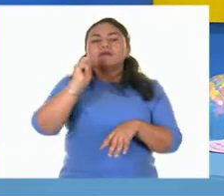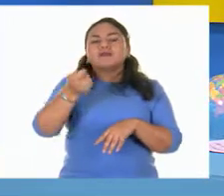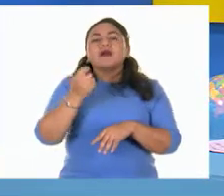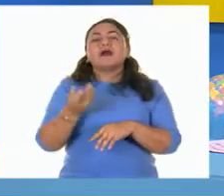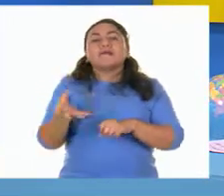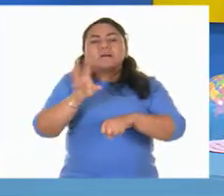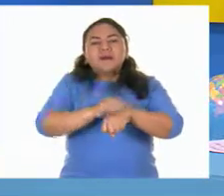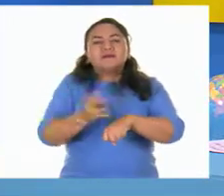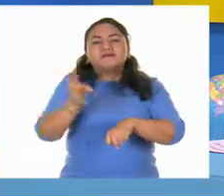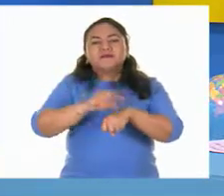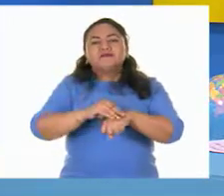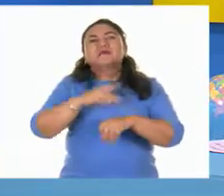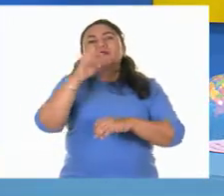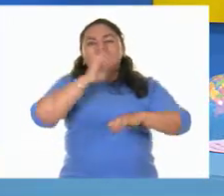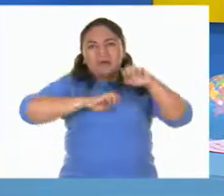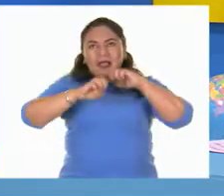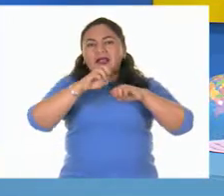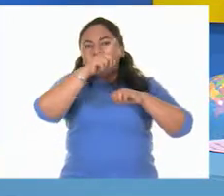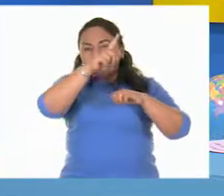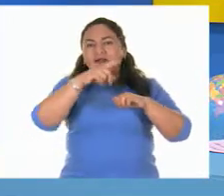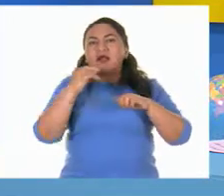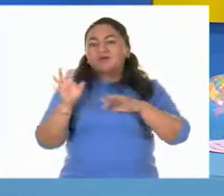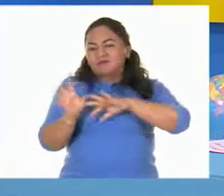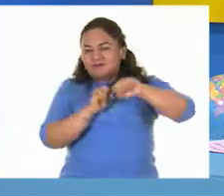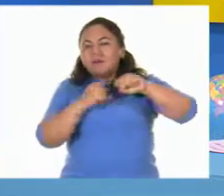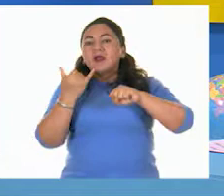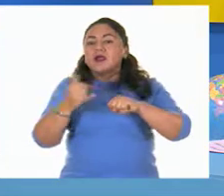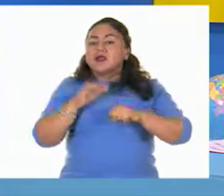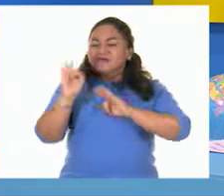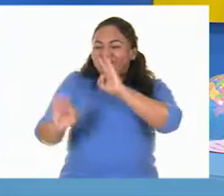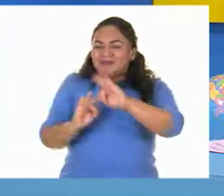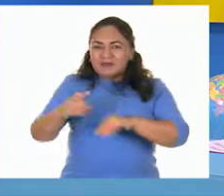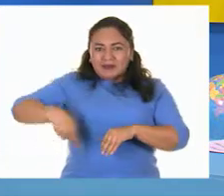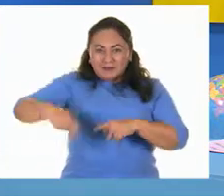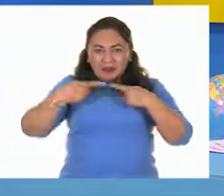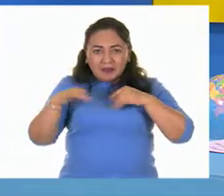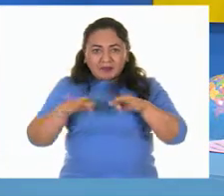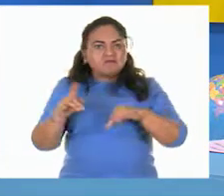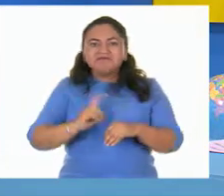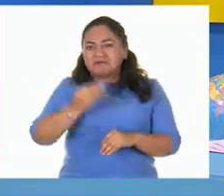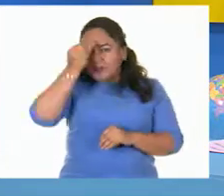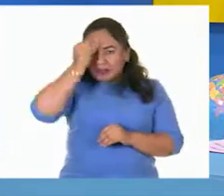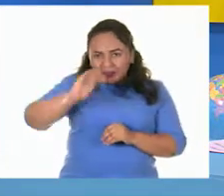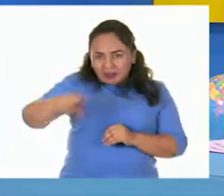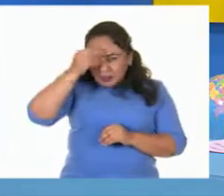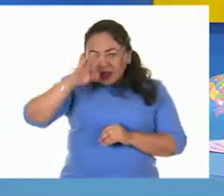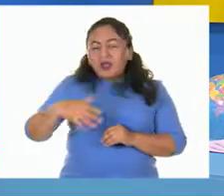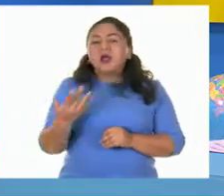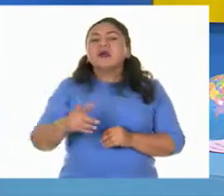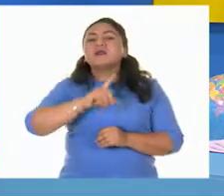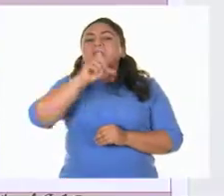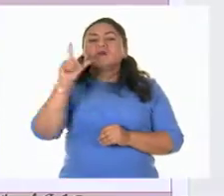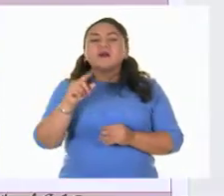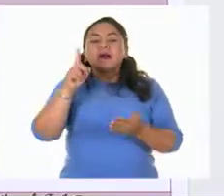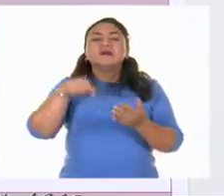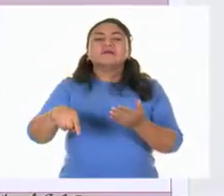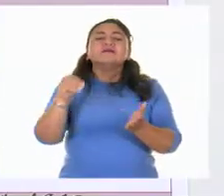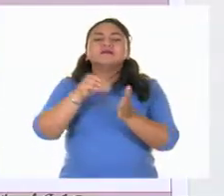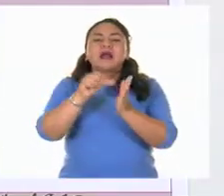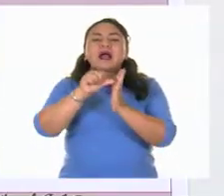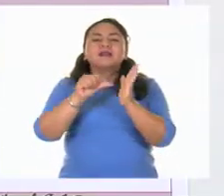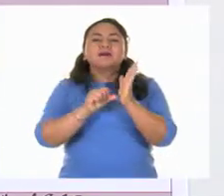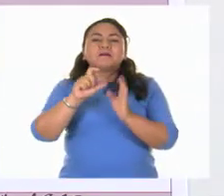el Porfiriato, las malas condiciones de trabajo, el artículo 27 de la Constitución de 1917 y la